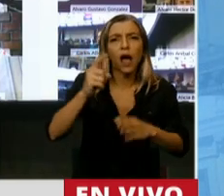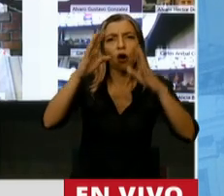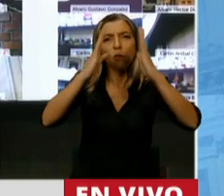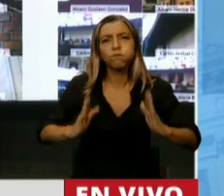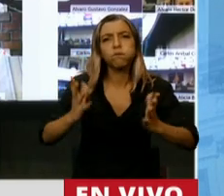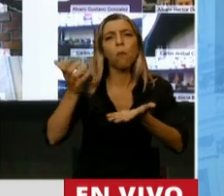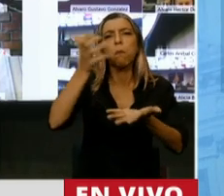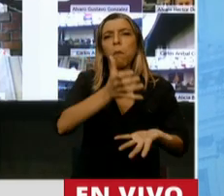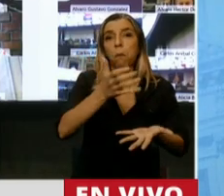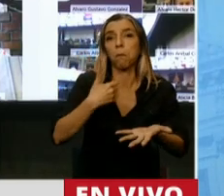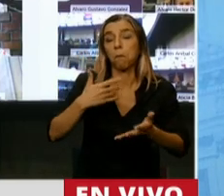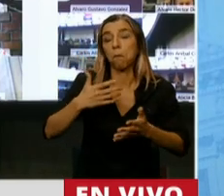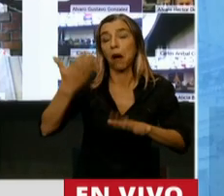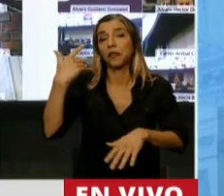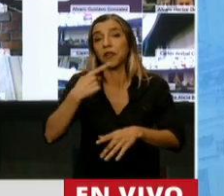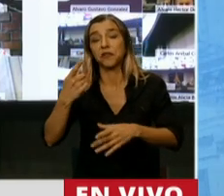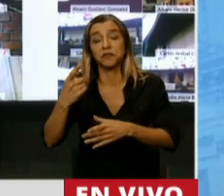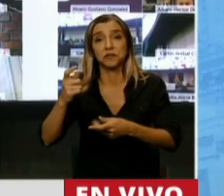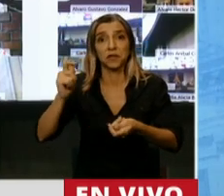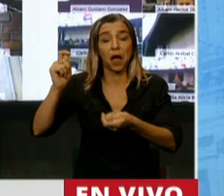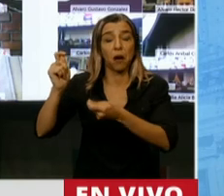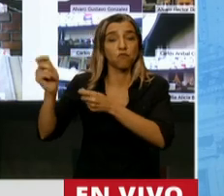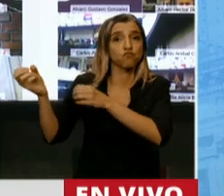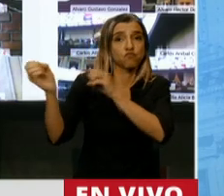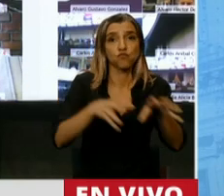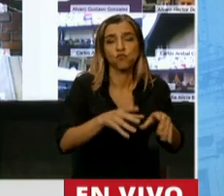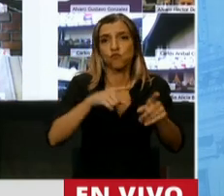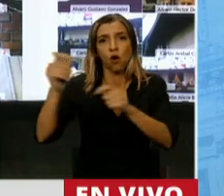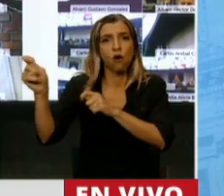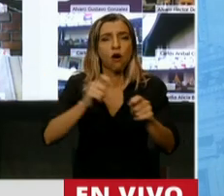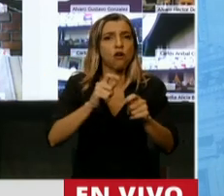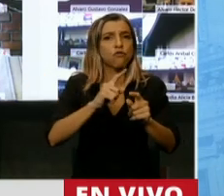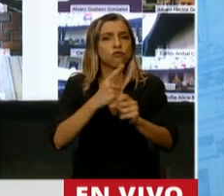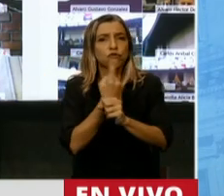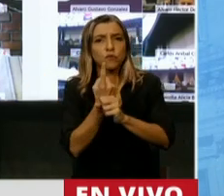relato, encabezando esas marchas, las conspiraciones.